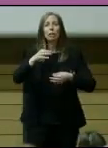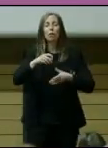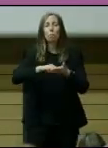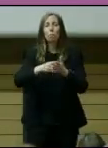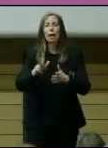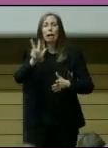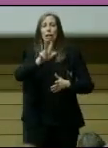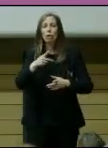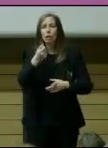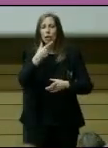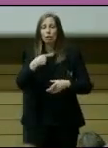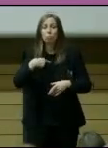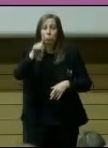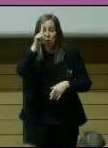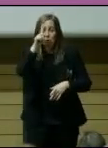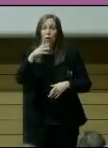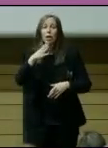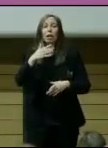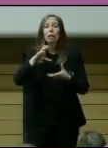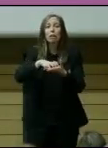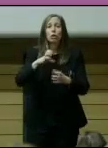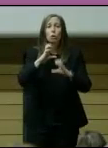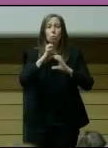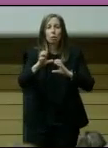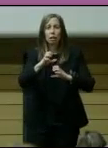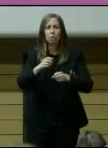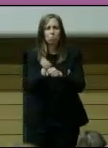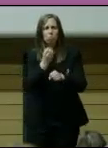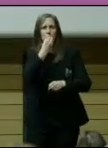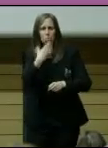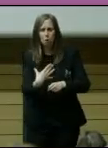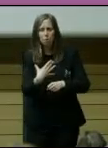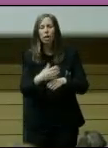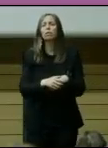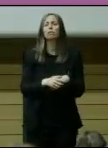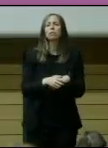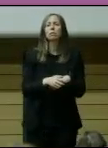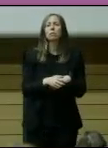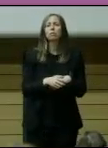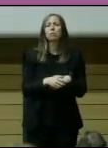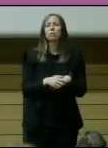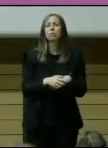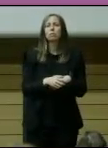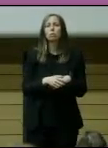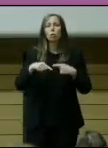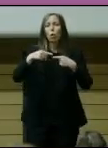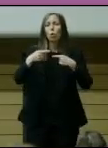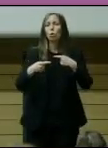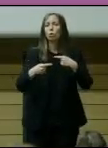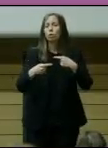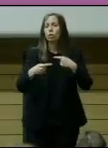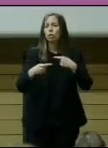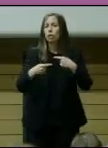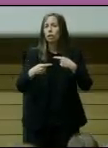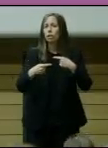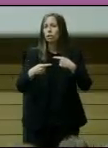Drogas, oigan, no sé si lo conocen, el Centro de Documentación trabaja muy bien, de la Delegación de Gobierno para el Plan Nacional sobre Drogas, que todos los días